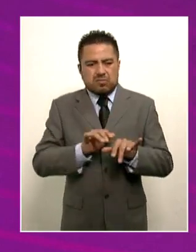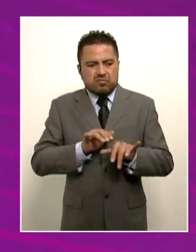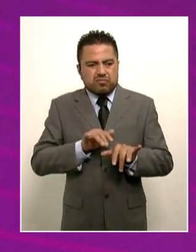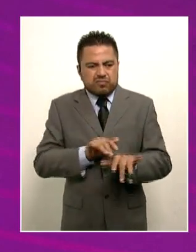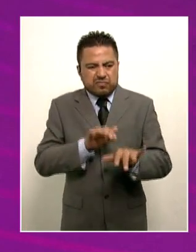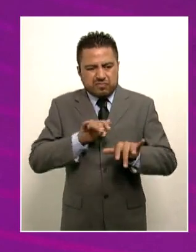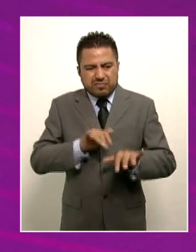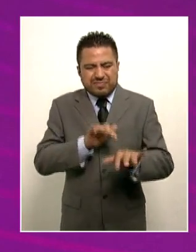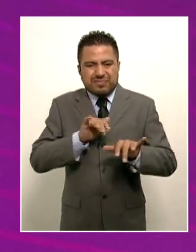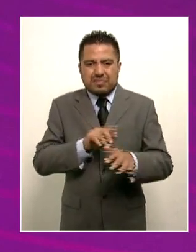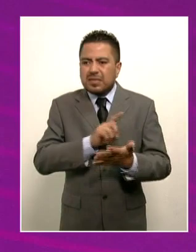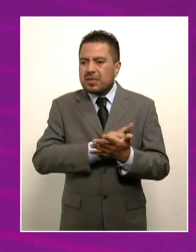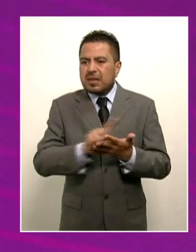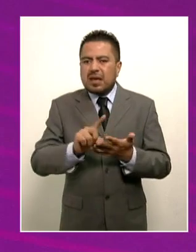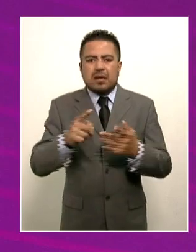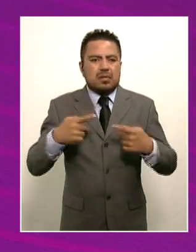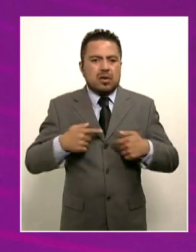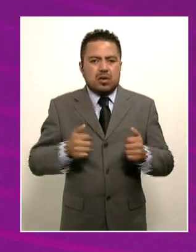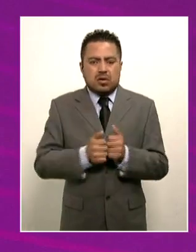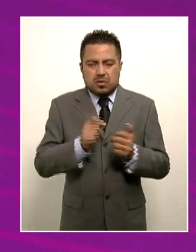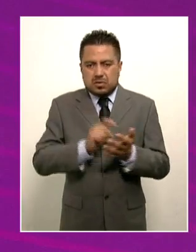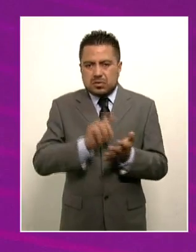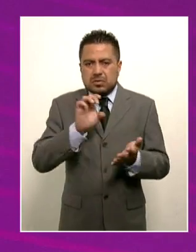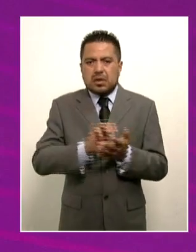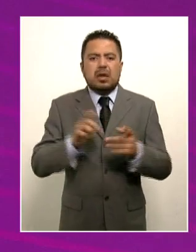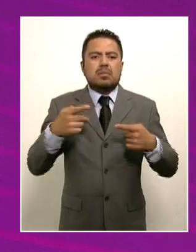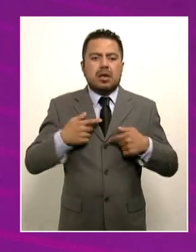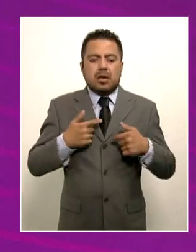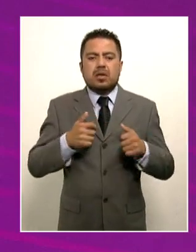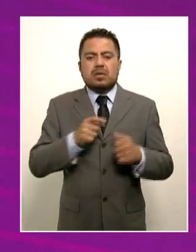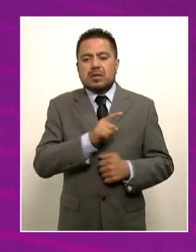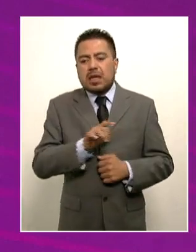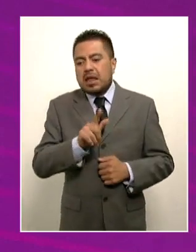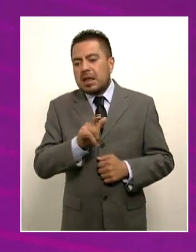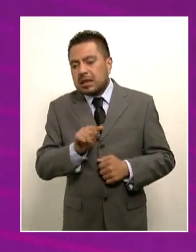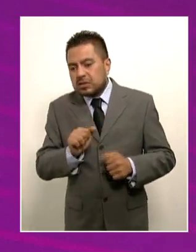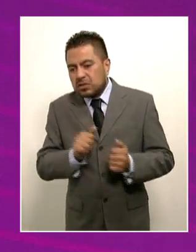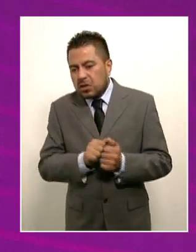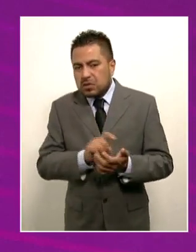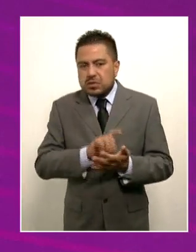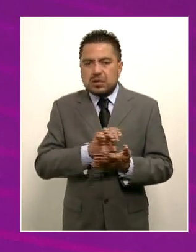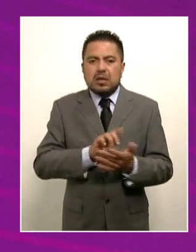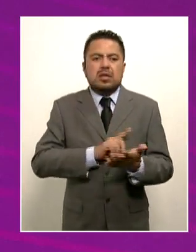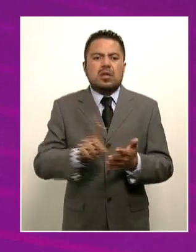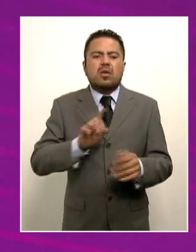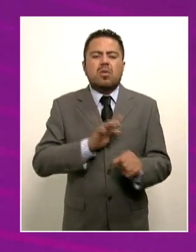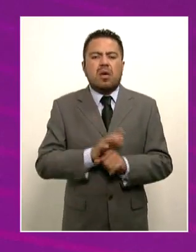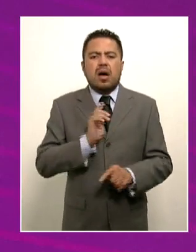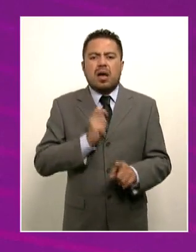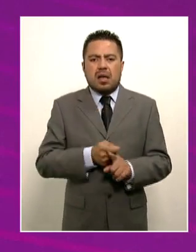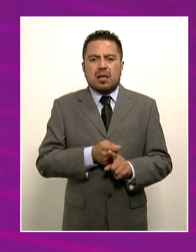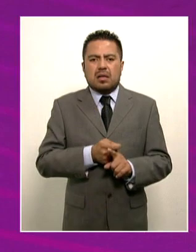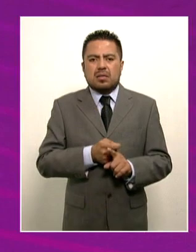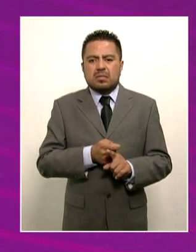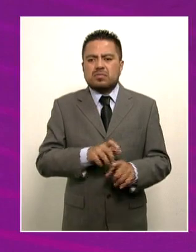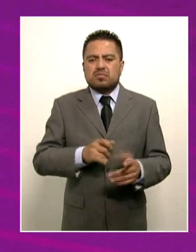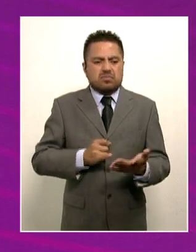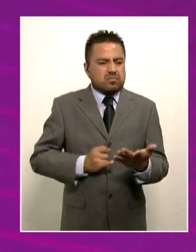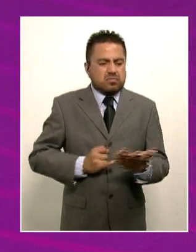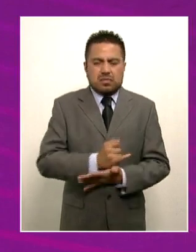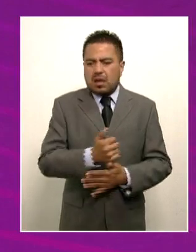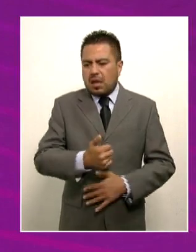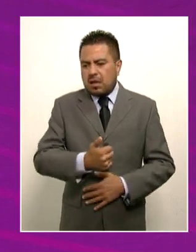de derechos de personas con discapacidad y de las personas con discapacidad, es el derecho a tomar las